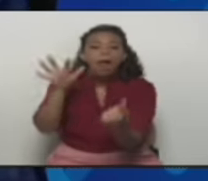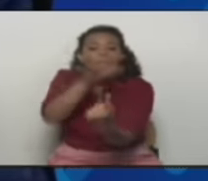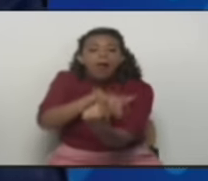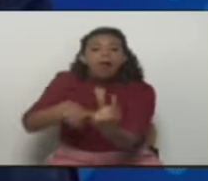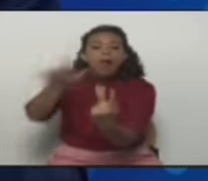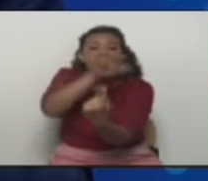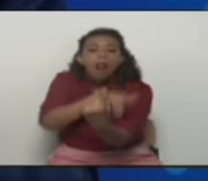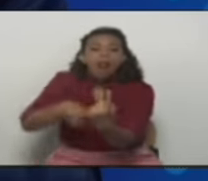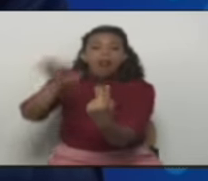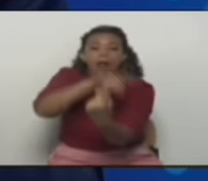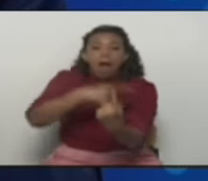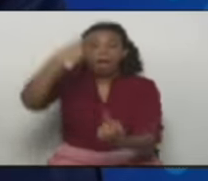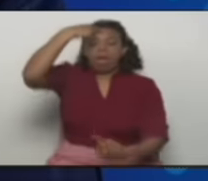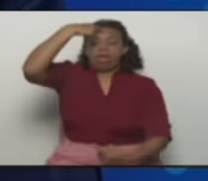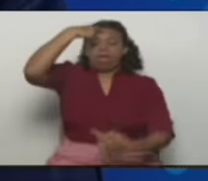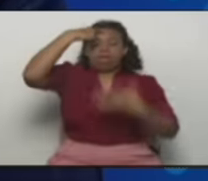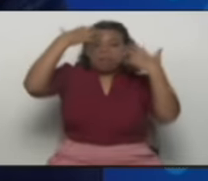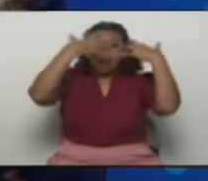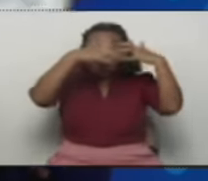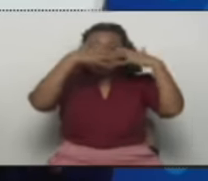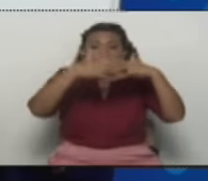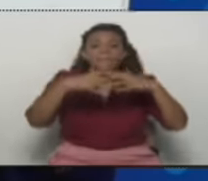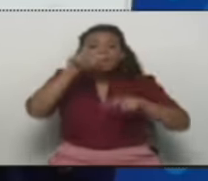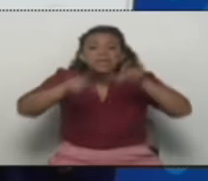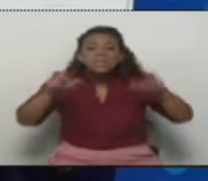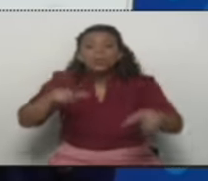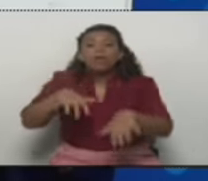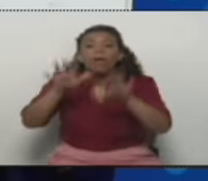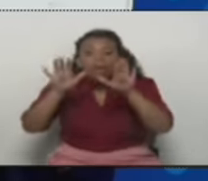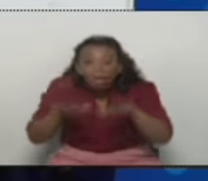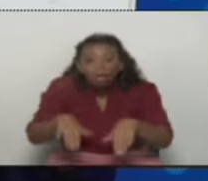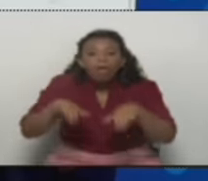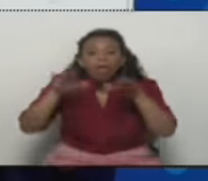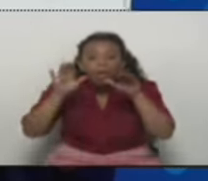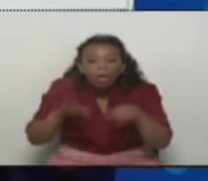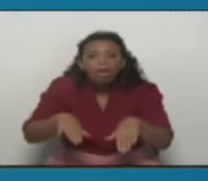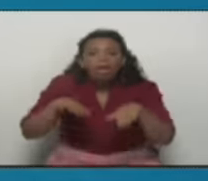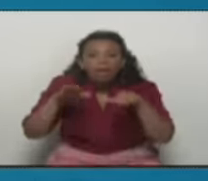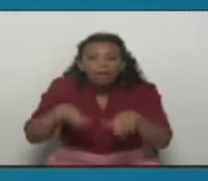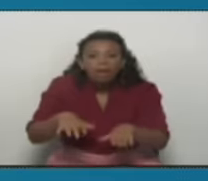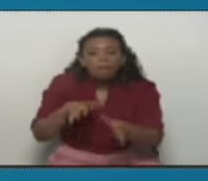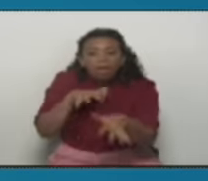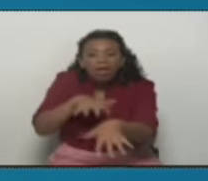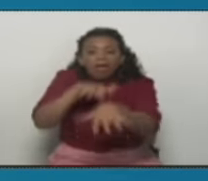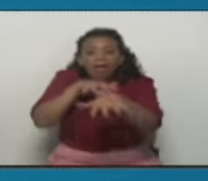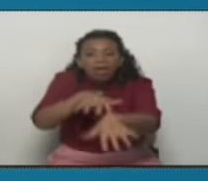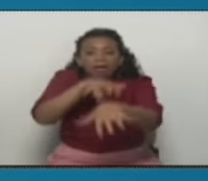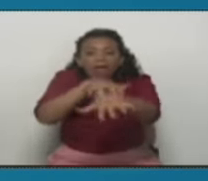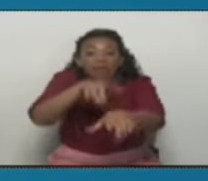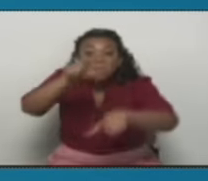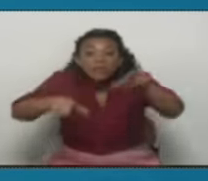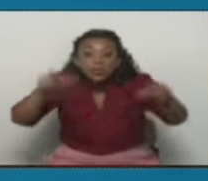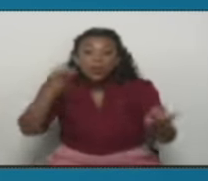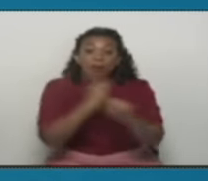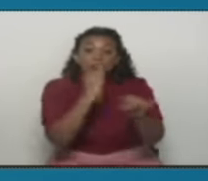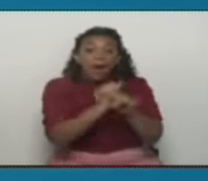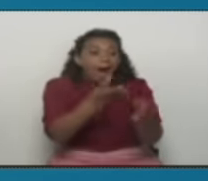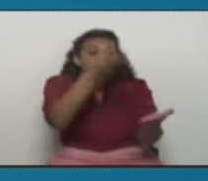sus rebaños. Hablan de rebaños, que son los rebaños que crean en las redes